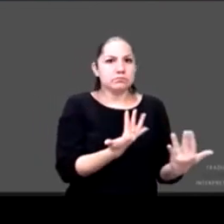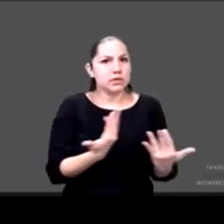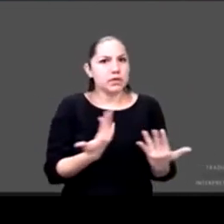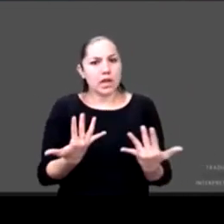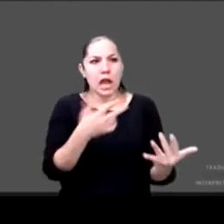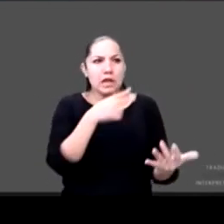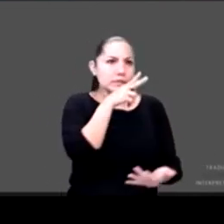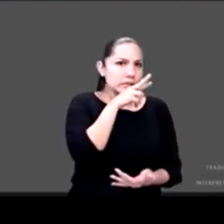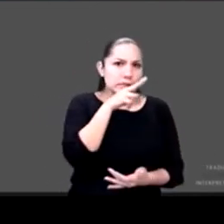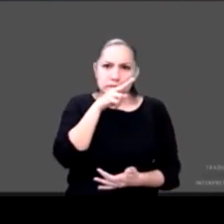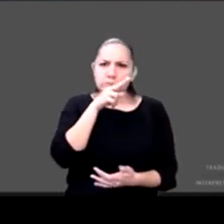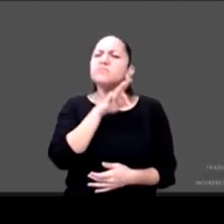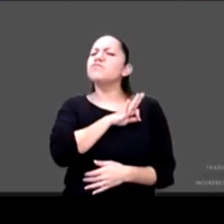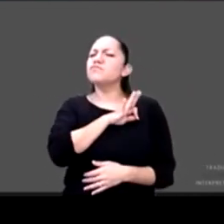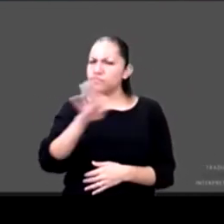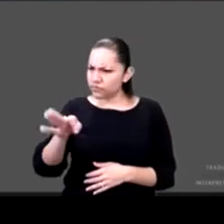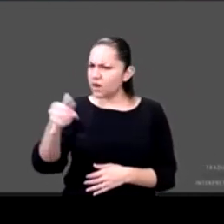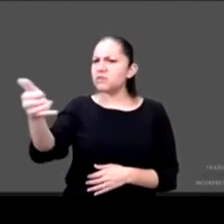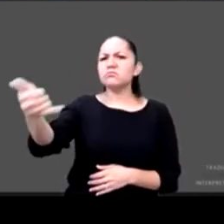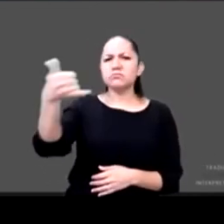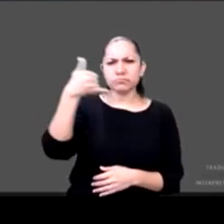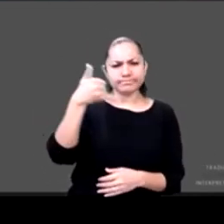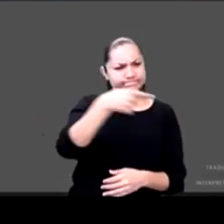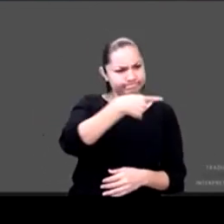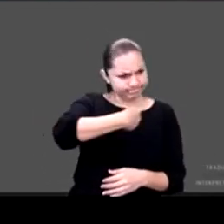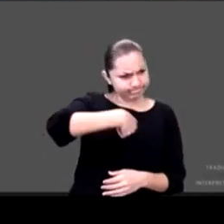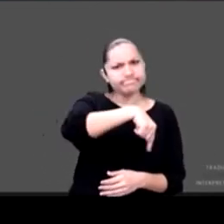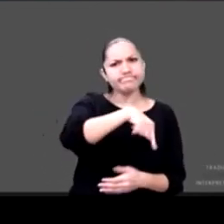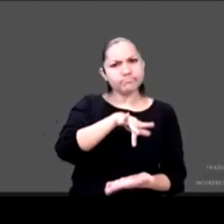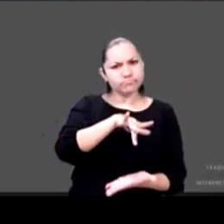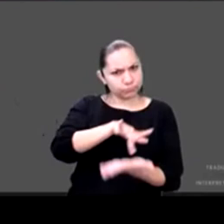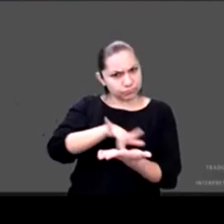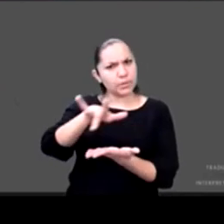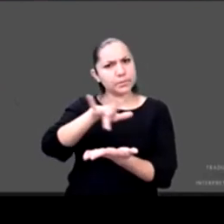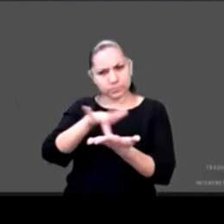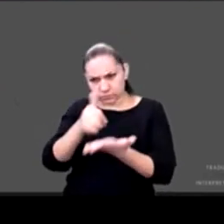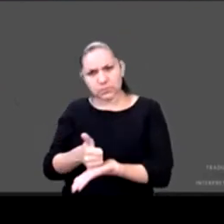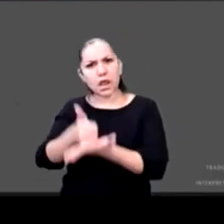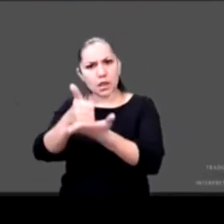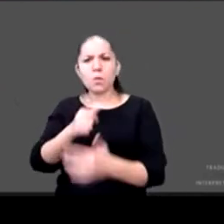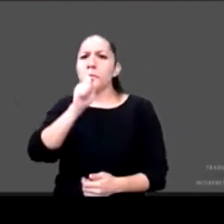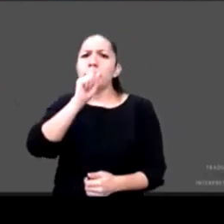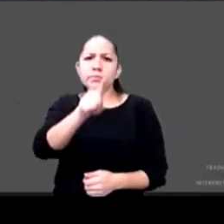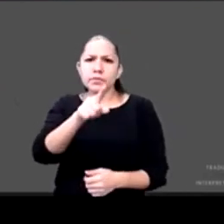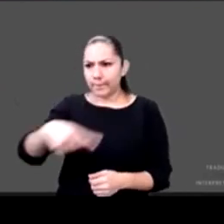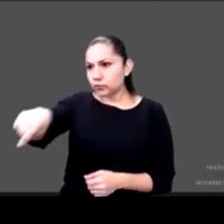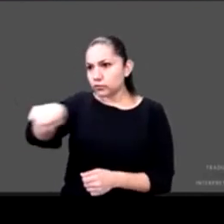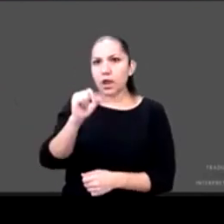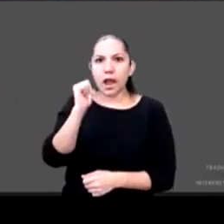pues simplemente ponernos a su disposición, también preguntas y respuestas, pero en